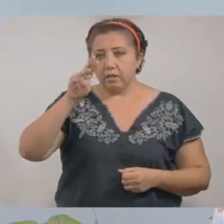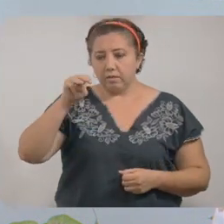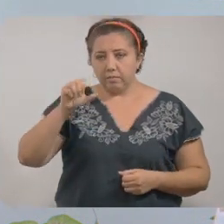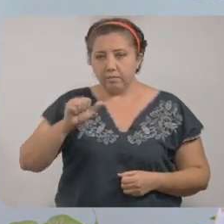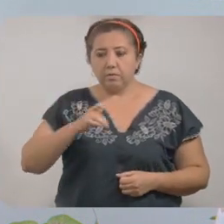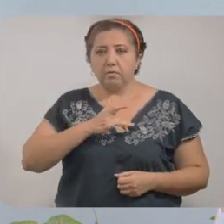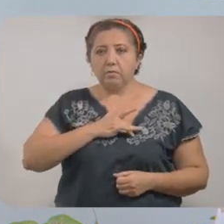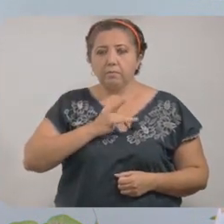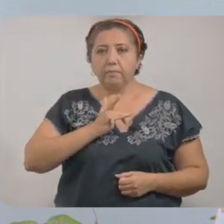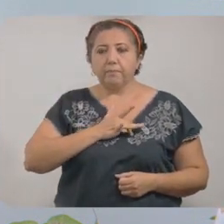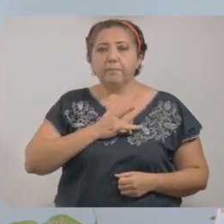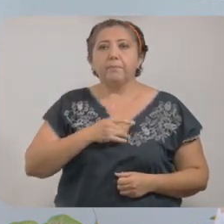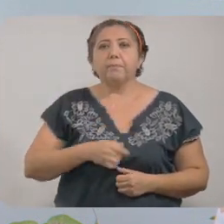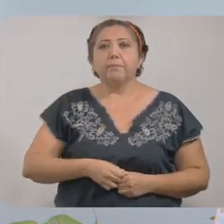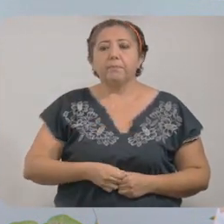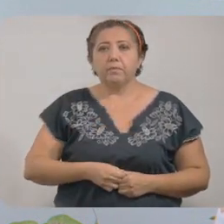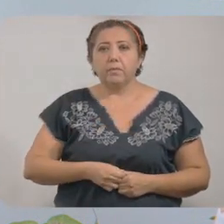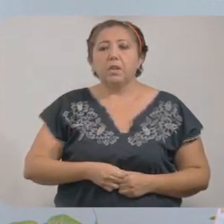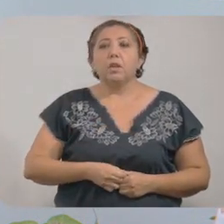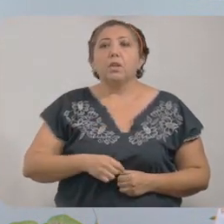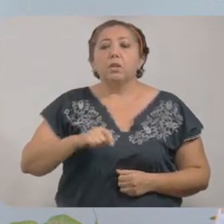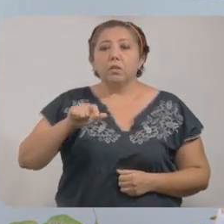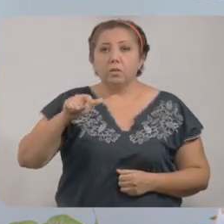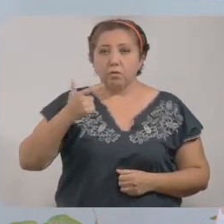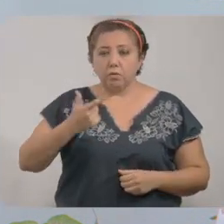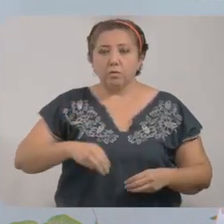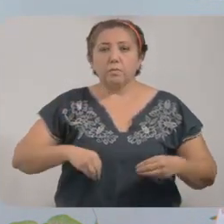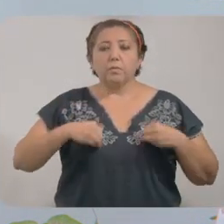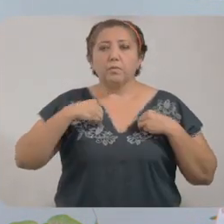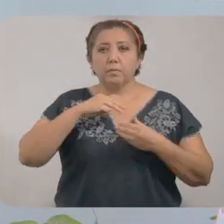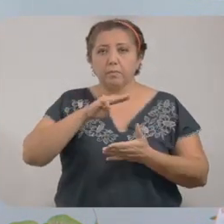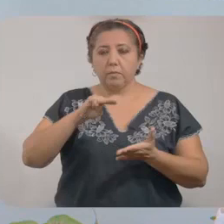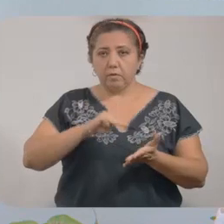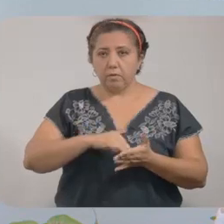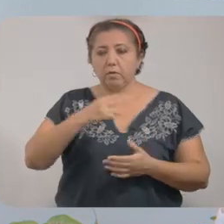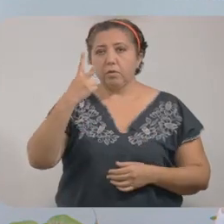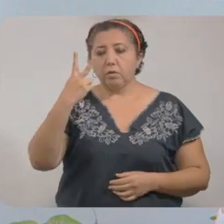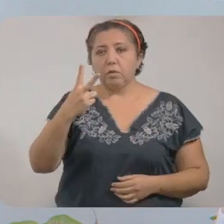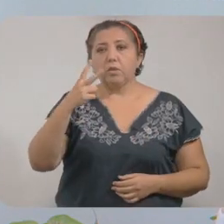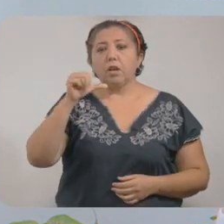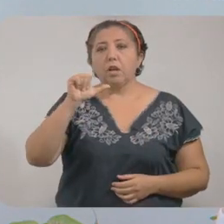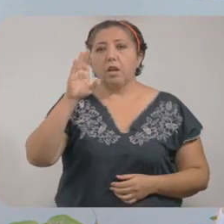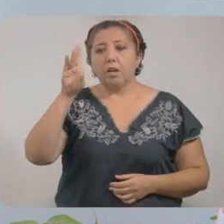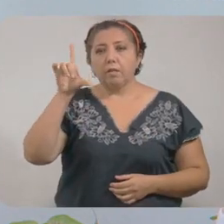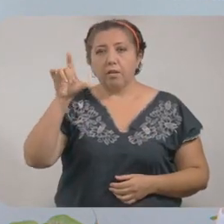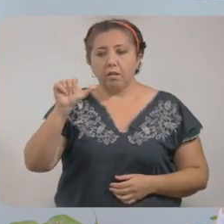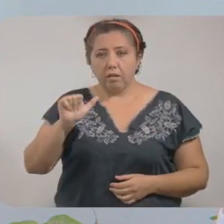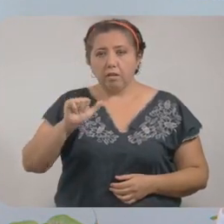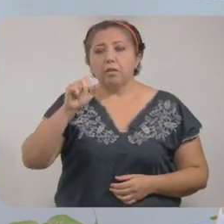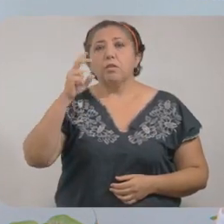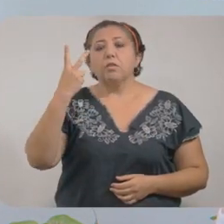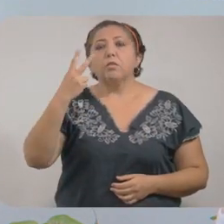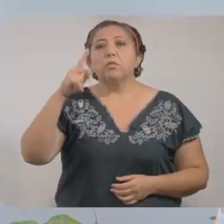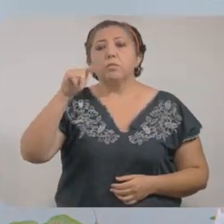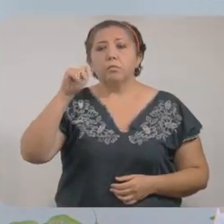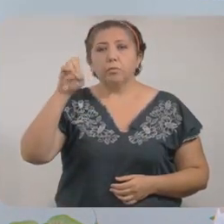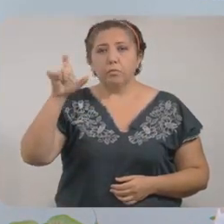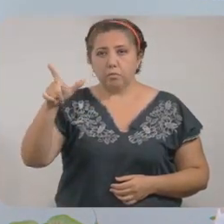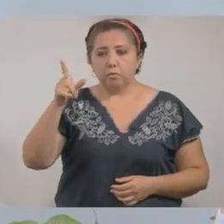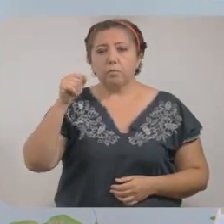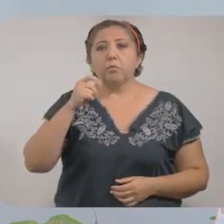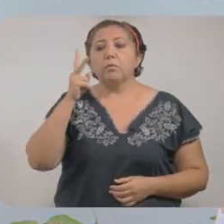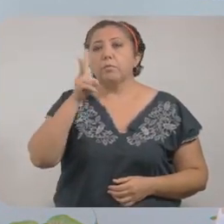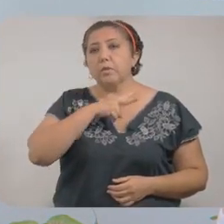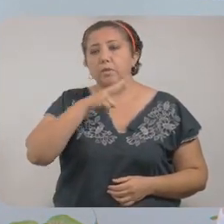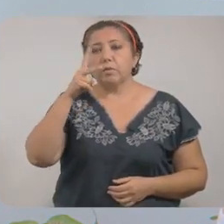cardiopatía doce de ellos residían en mérida dos en abalá 2 en motul 2 en valladolid y